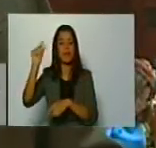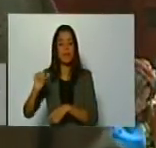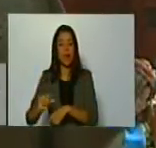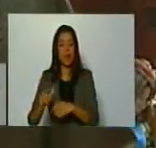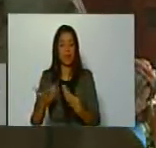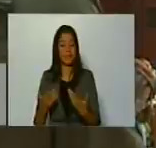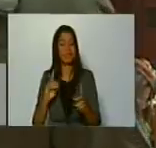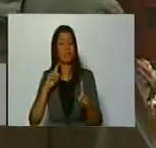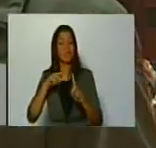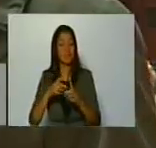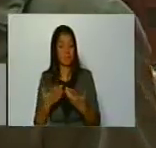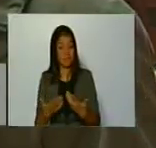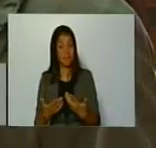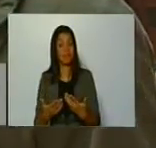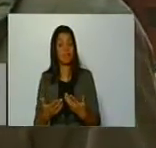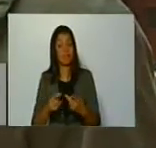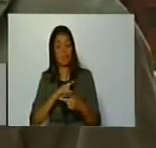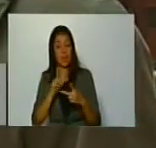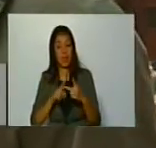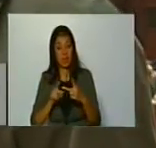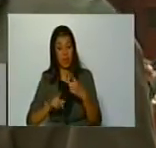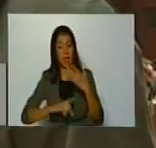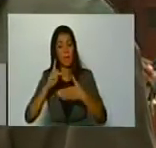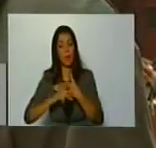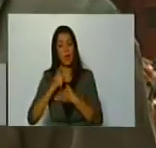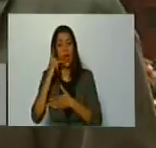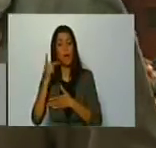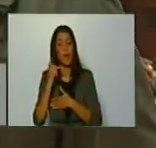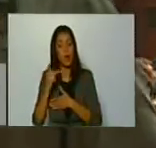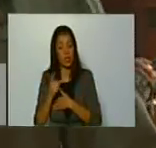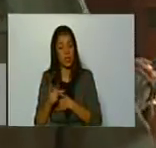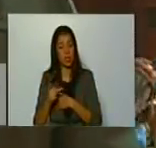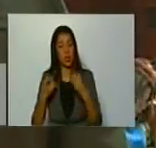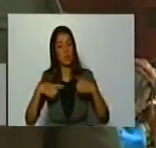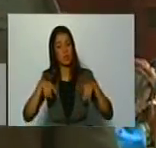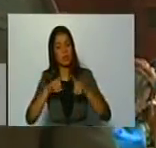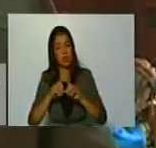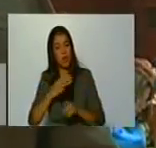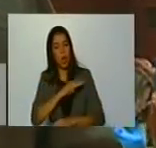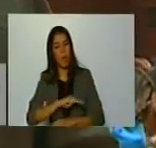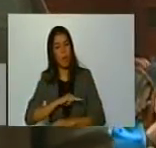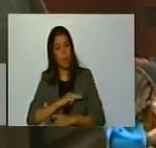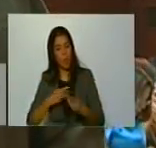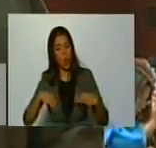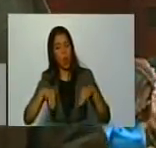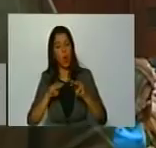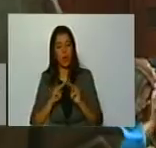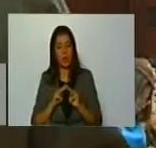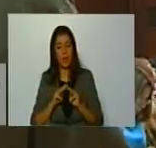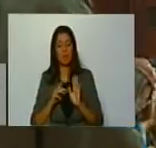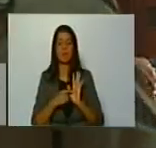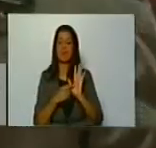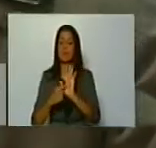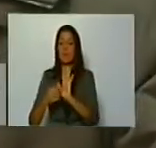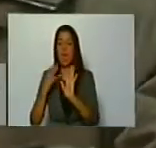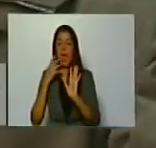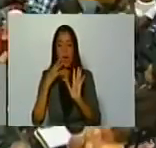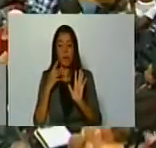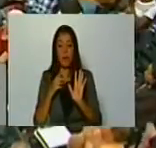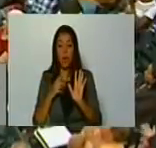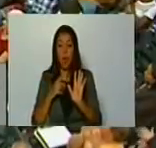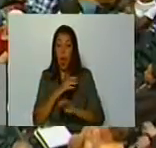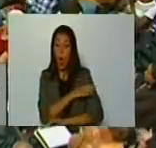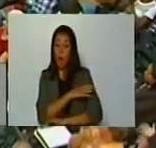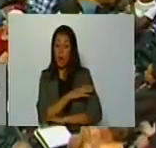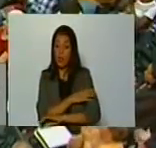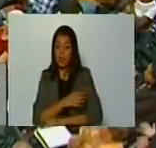causa, pero la otra también es que aquí hay un proyecto político digno, que tiene moral, que es vanguardia en el mundo, y que a ellos les interesa